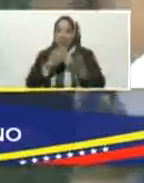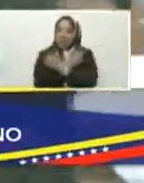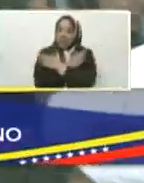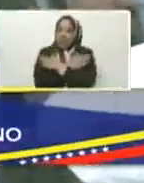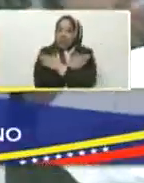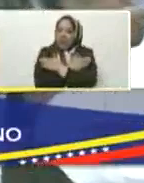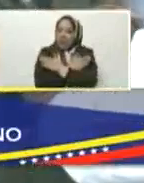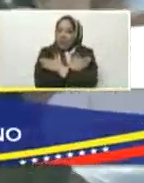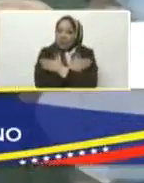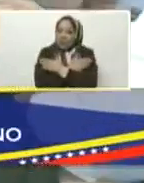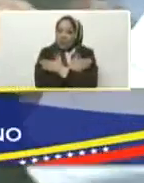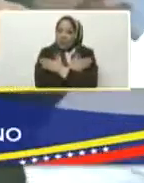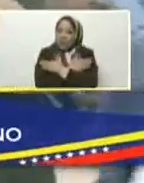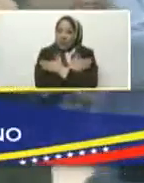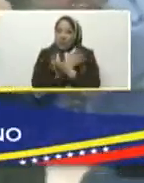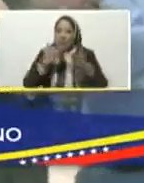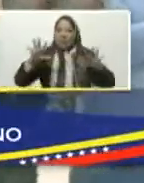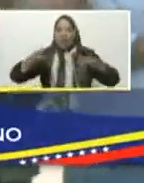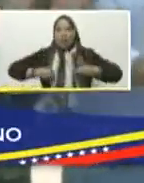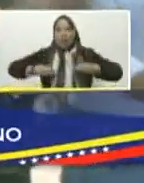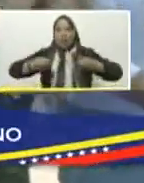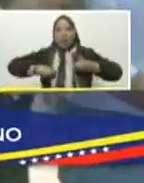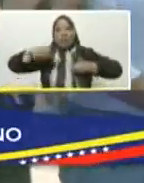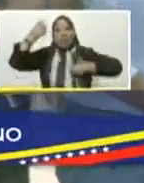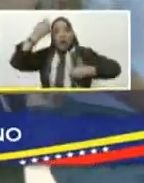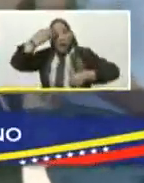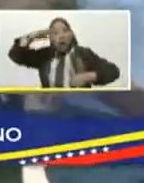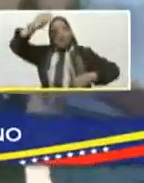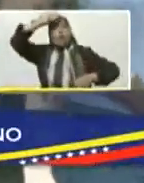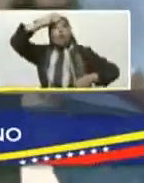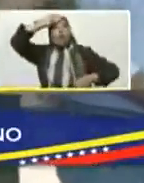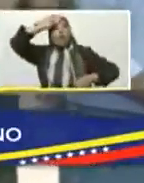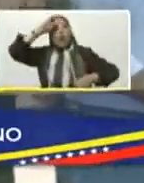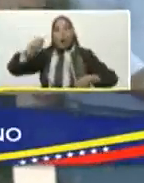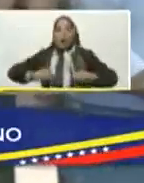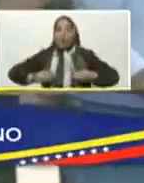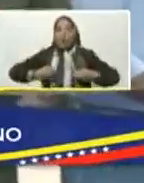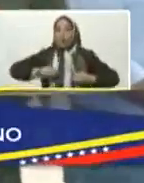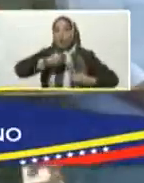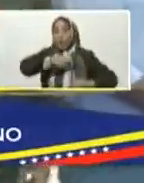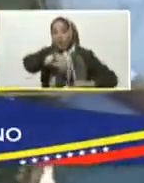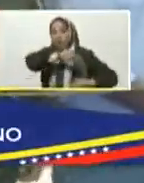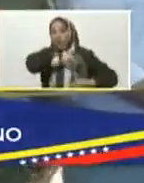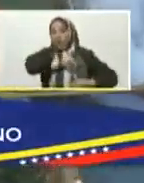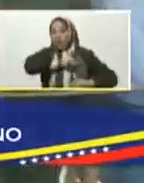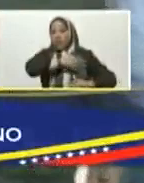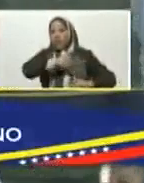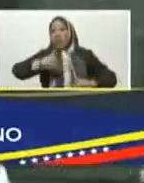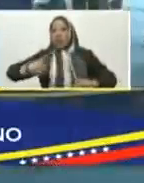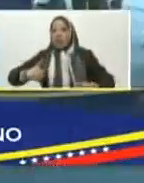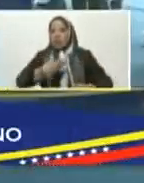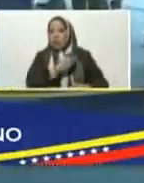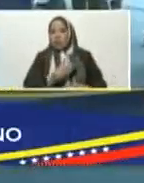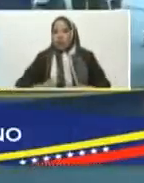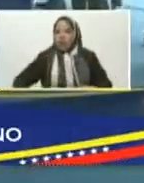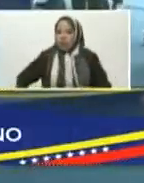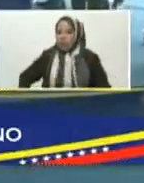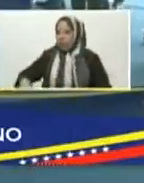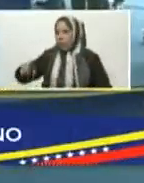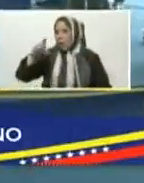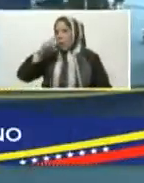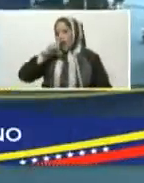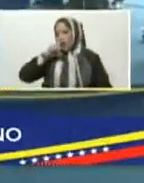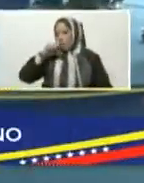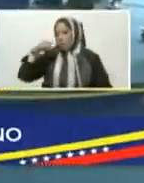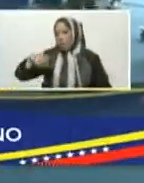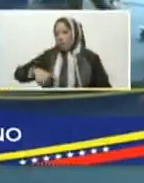Felicidades. Sí, por la Revolución Socialista. Querido presidente, queridas compañeras y compañeros